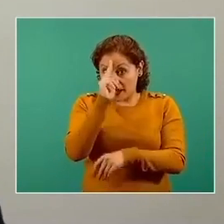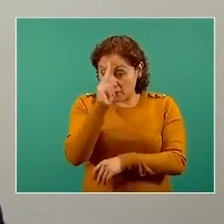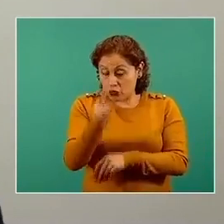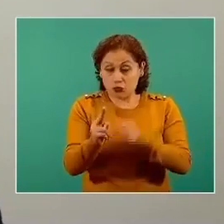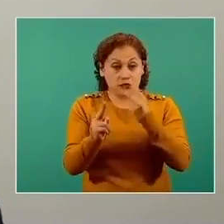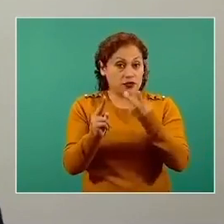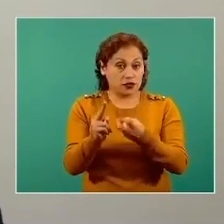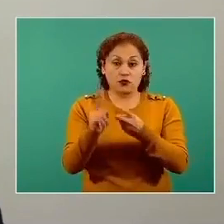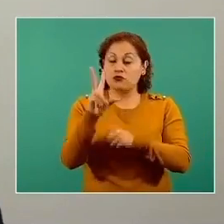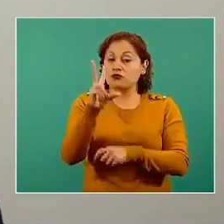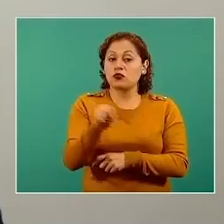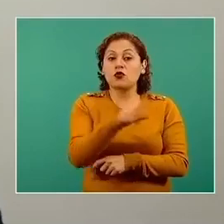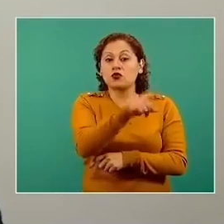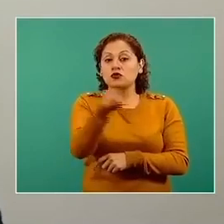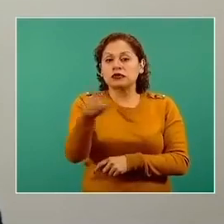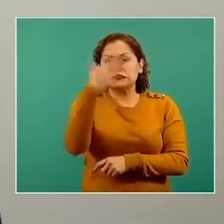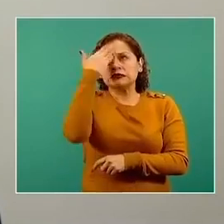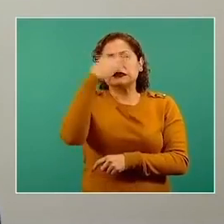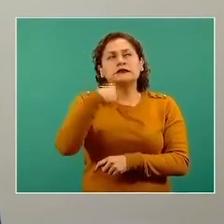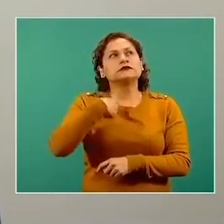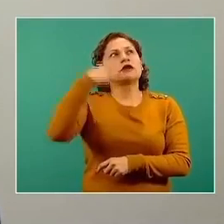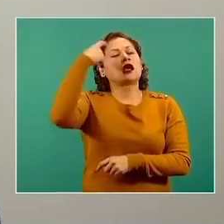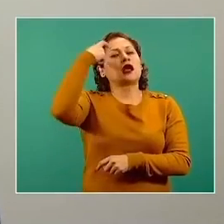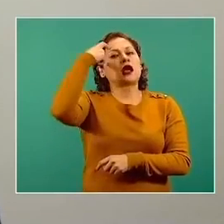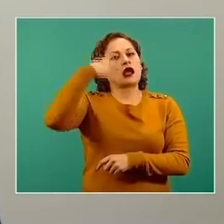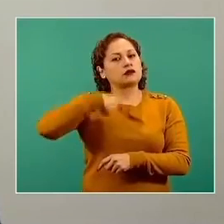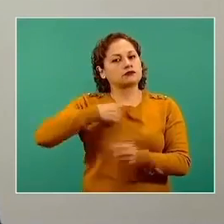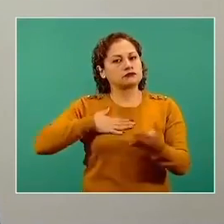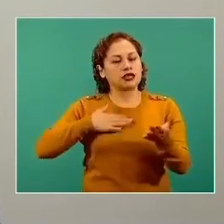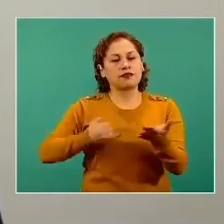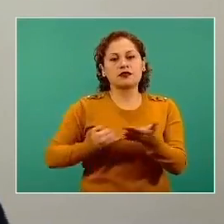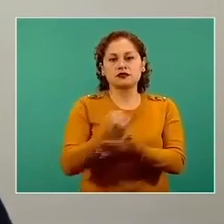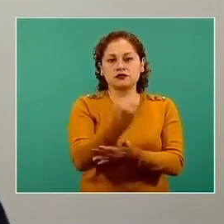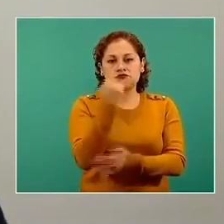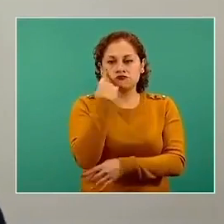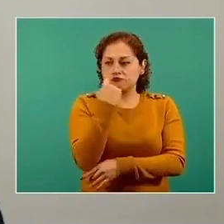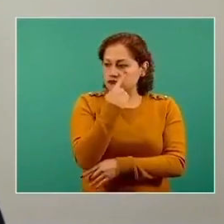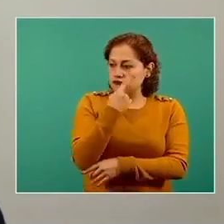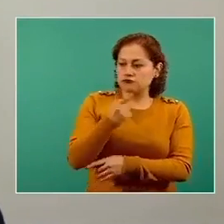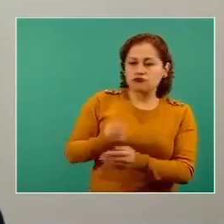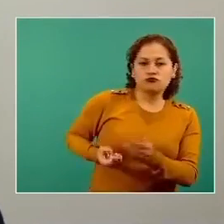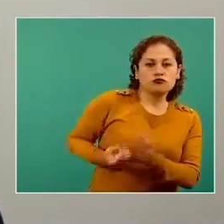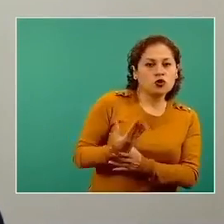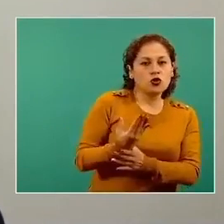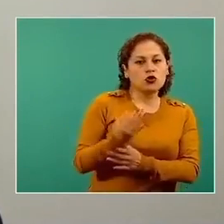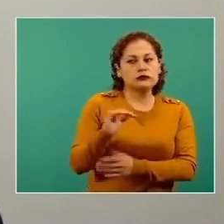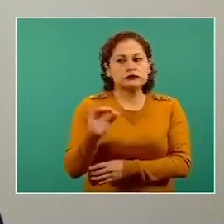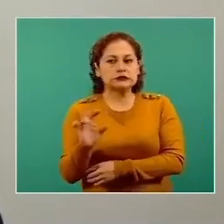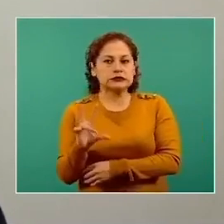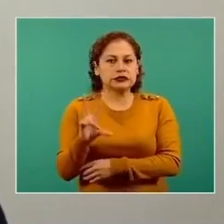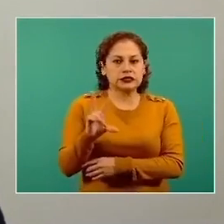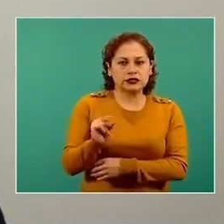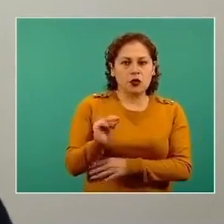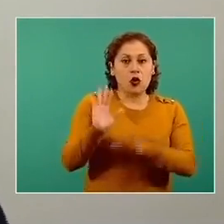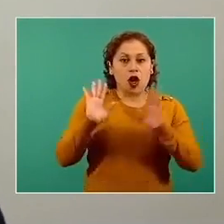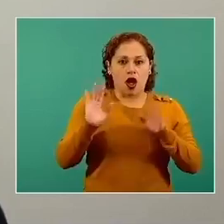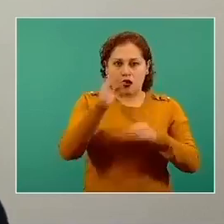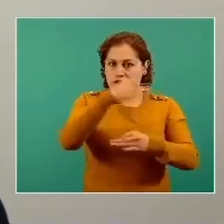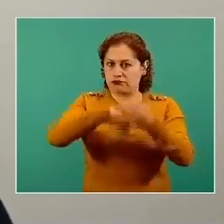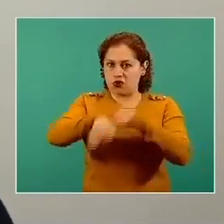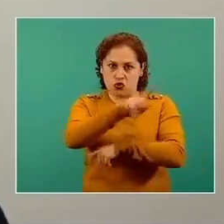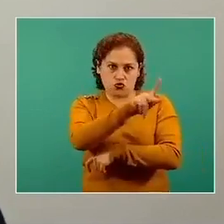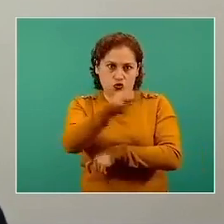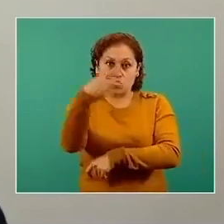mayoría de las entidades, las actividades personales y de grupo deben volver a una normalidad como la que se tenía hasta hace un año,